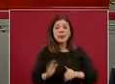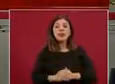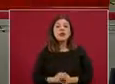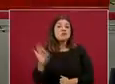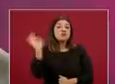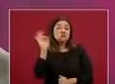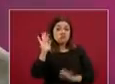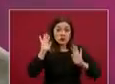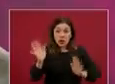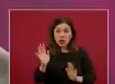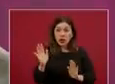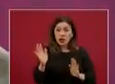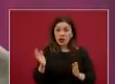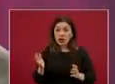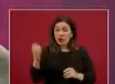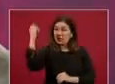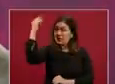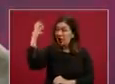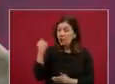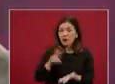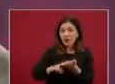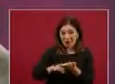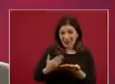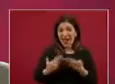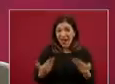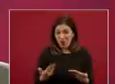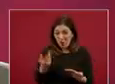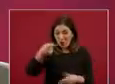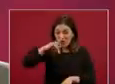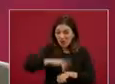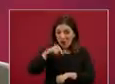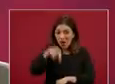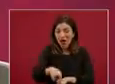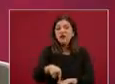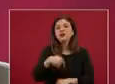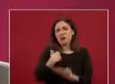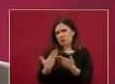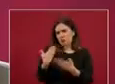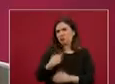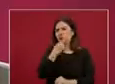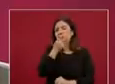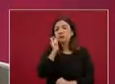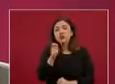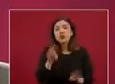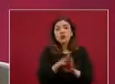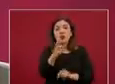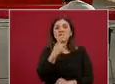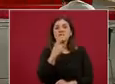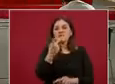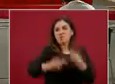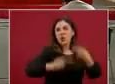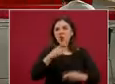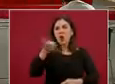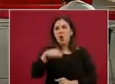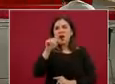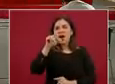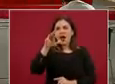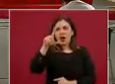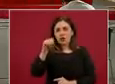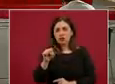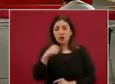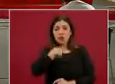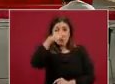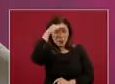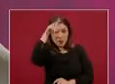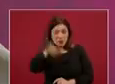momento dado, ya que se presenta el semáforo verde, lo que comenté hace un rato en respuesta a la pregunta de Juan Carlos,